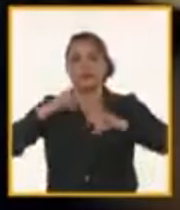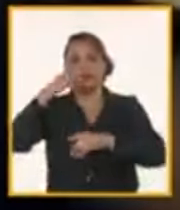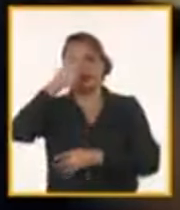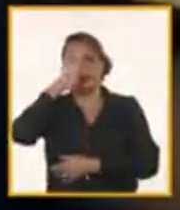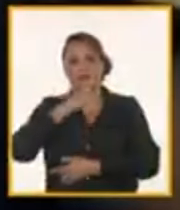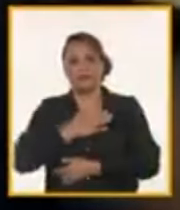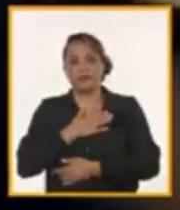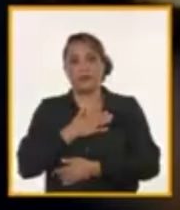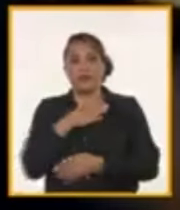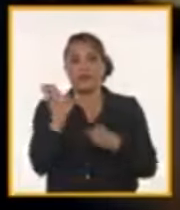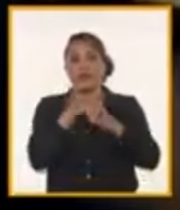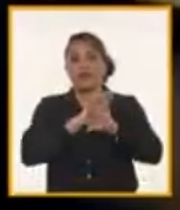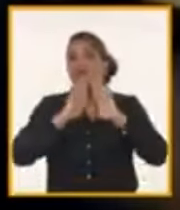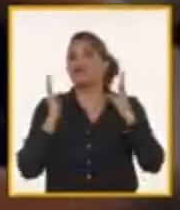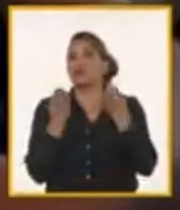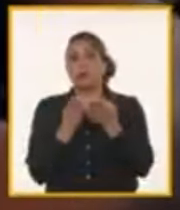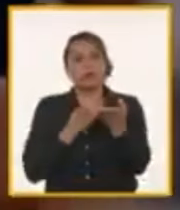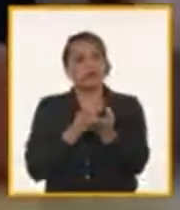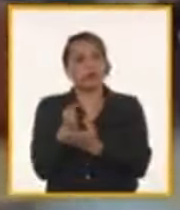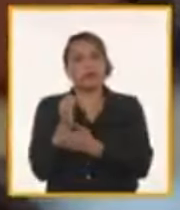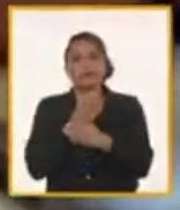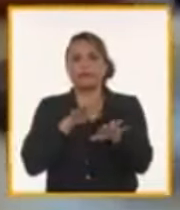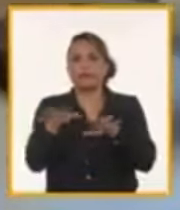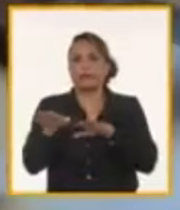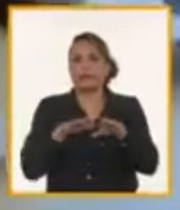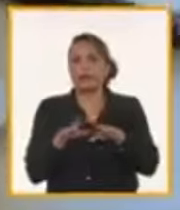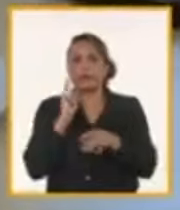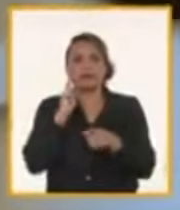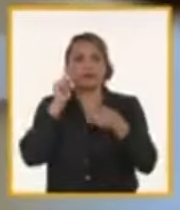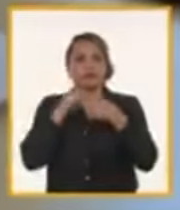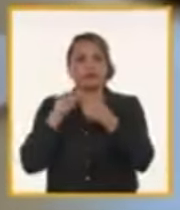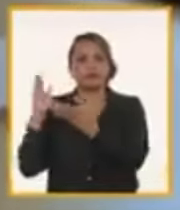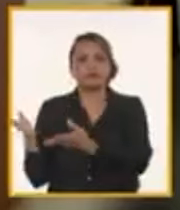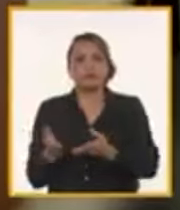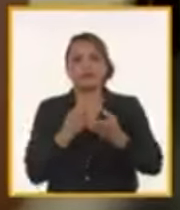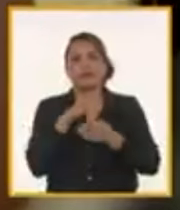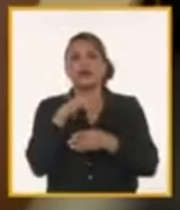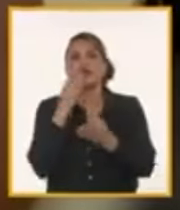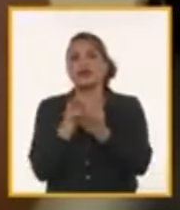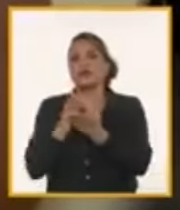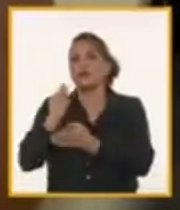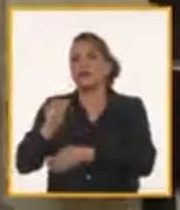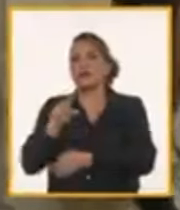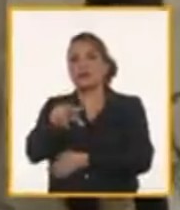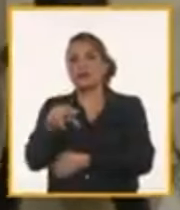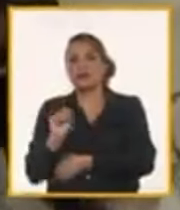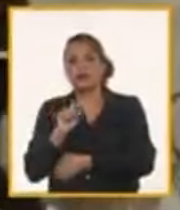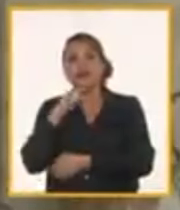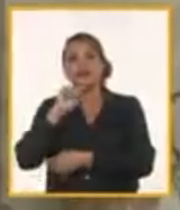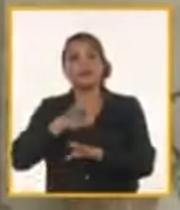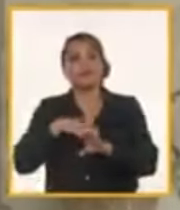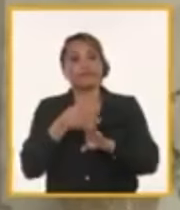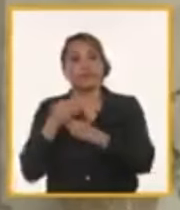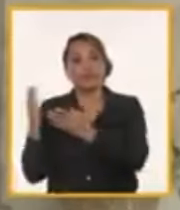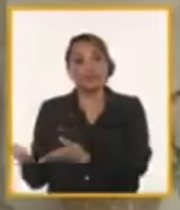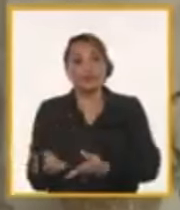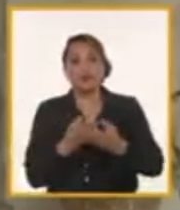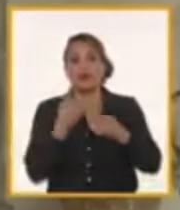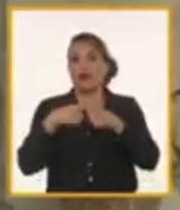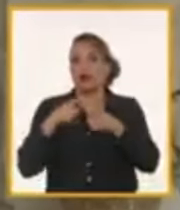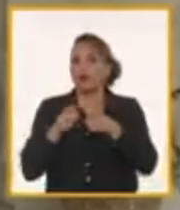universidades continúan su preparación para dar bienvenida a los nuevos estudiantes y recibir a los que continúan esta trayectoria